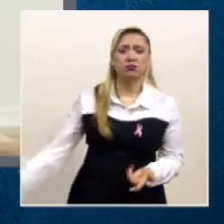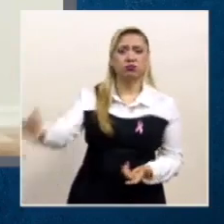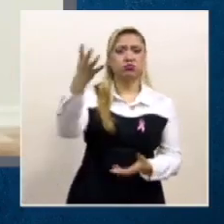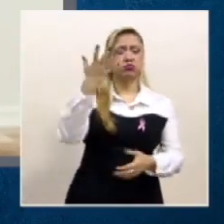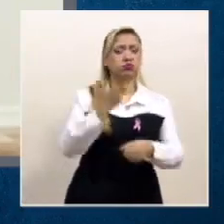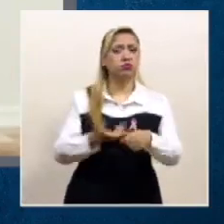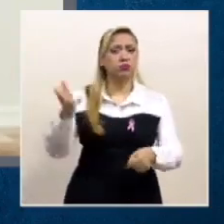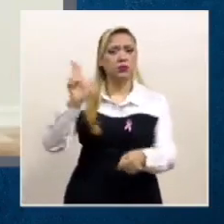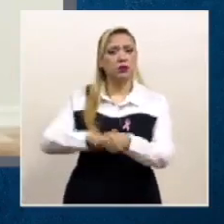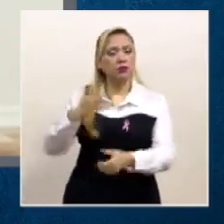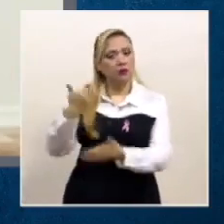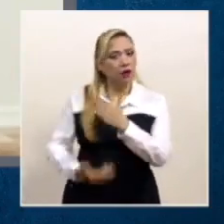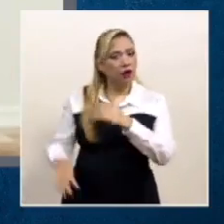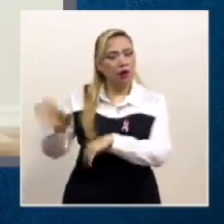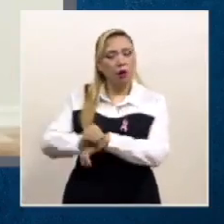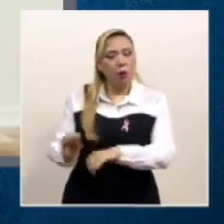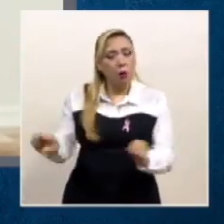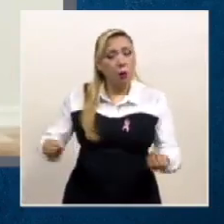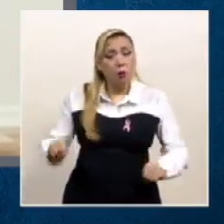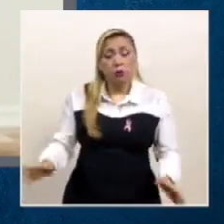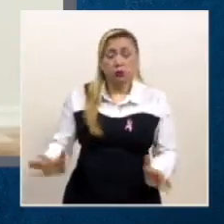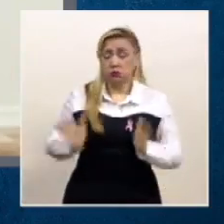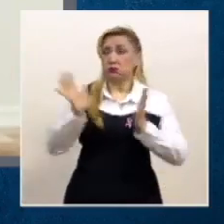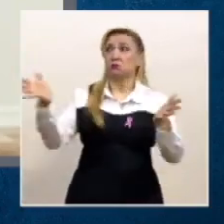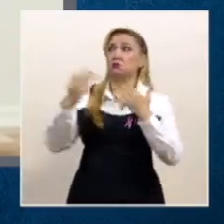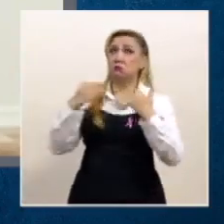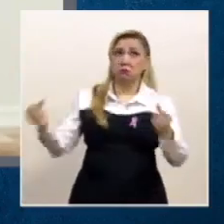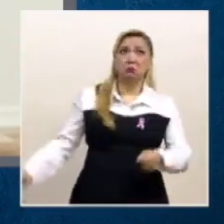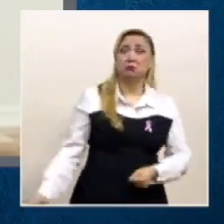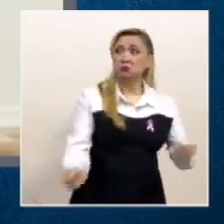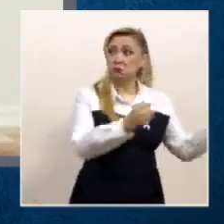consentimiento de las personas, y lo mismo